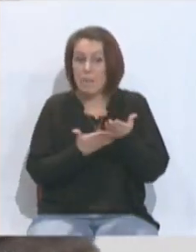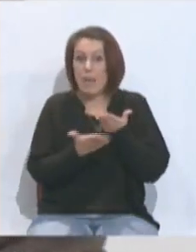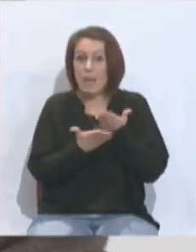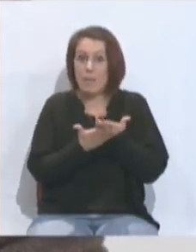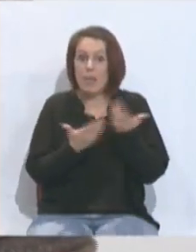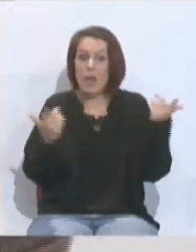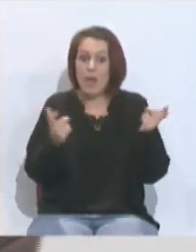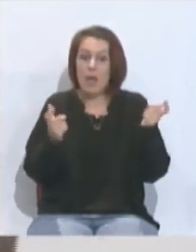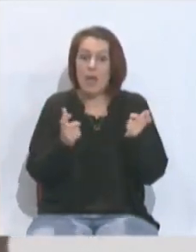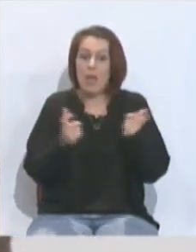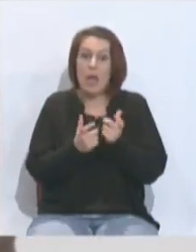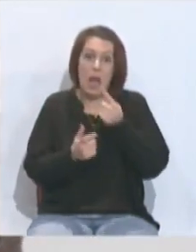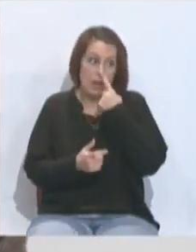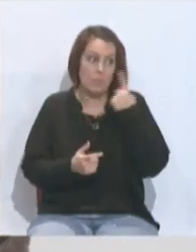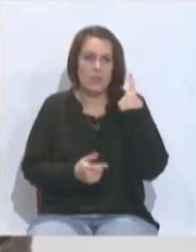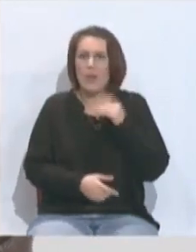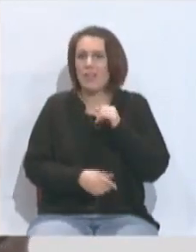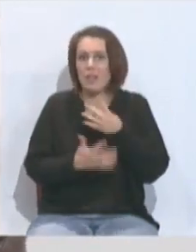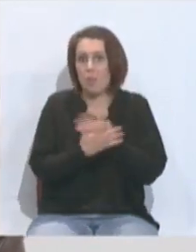solicitudes, fue bajando y el año pasado creo que tuvo 19.